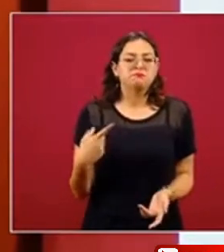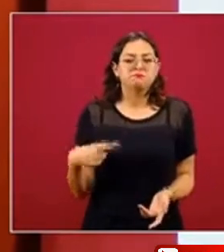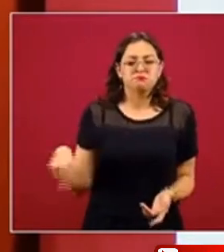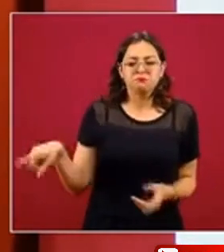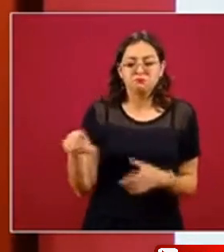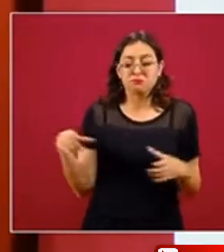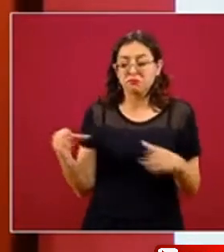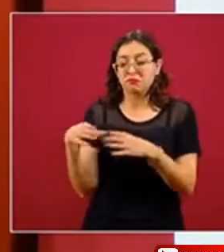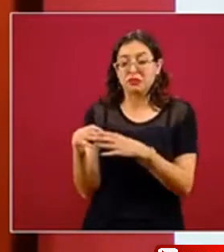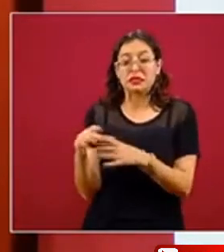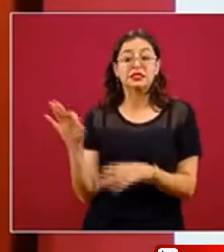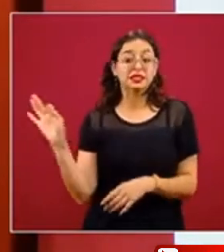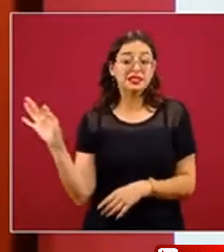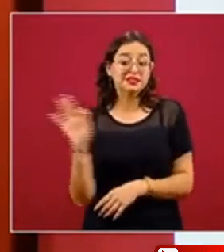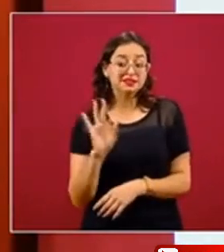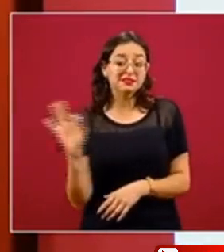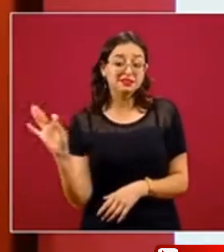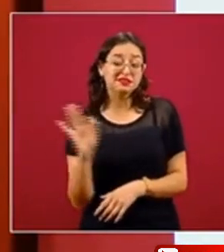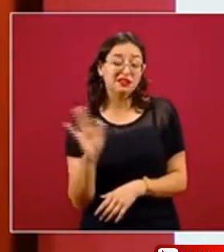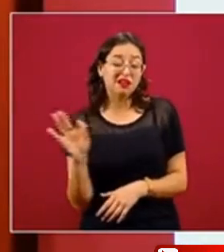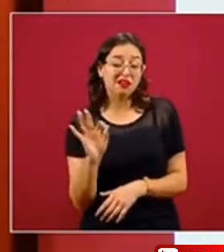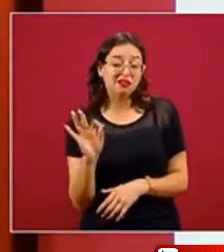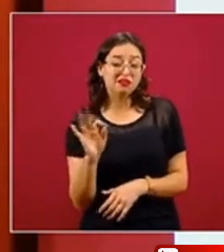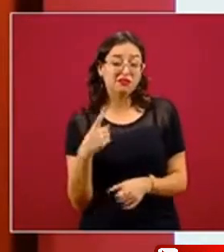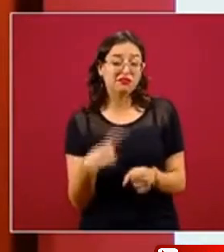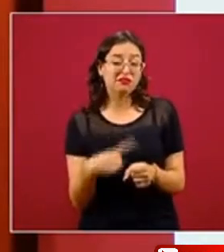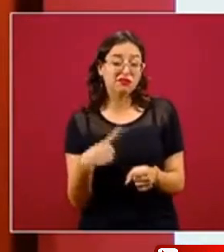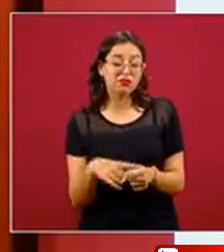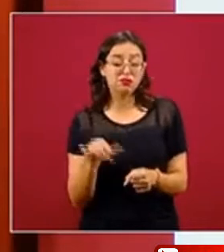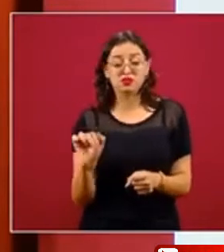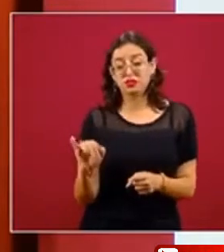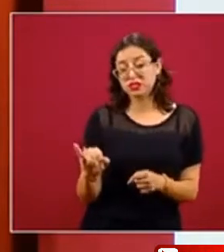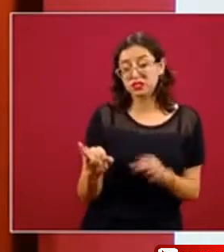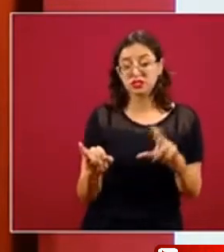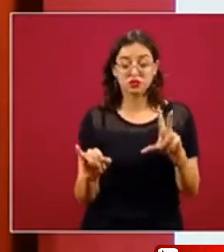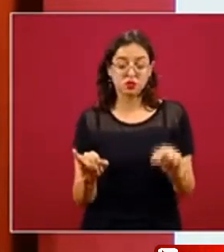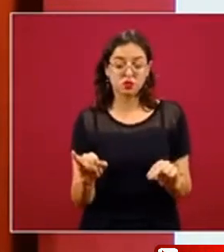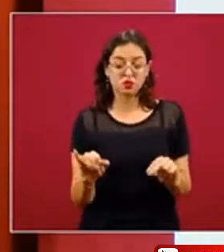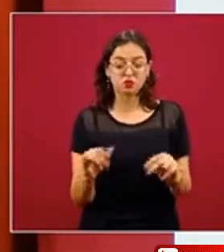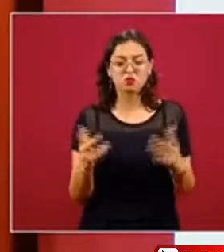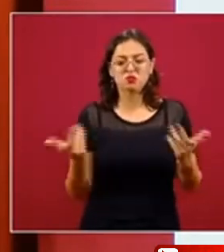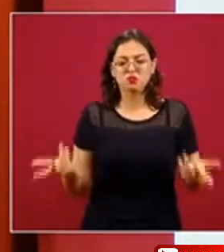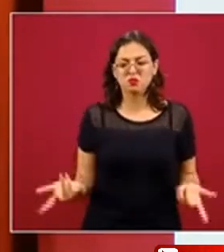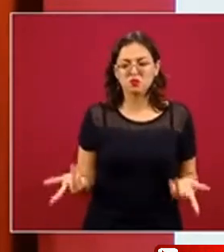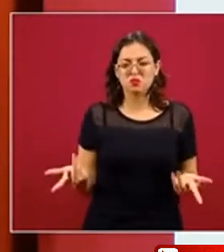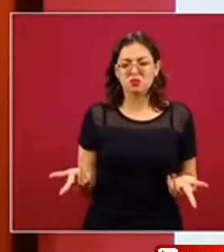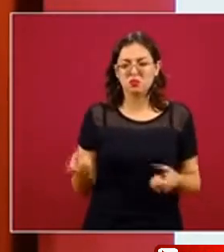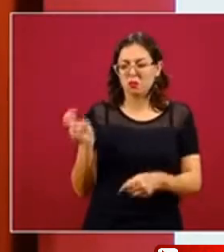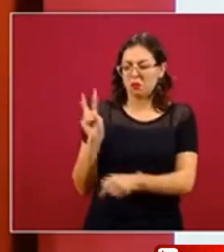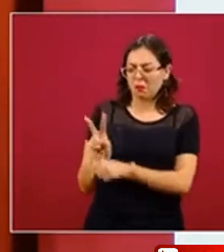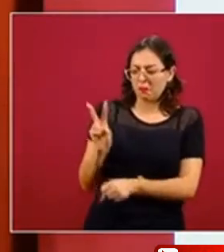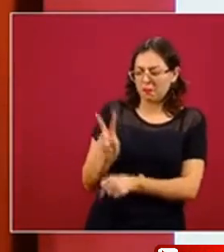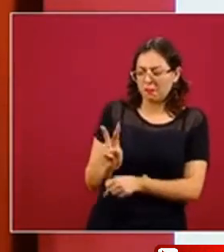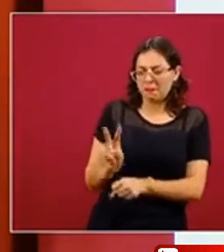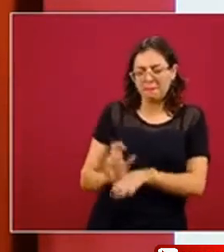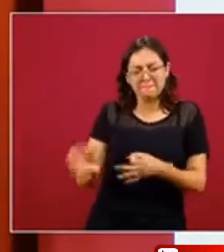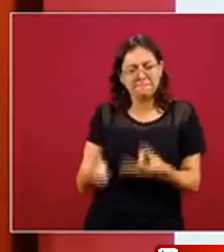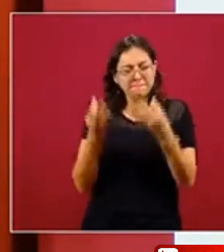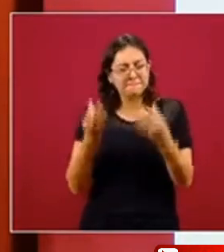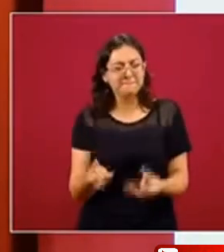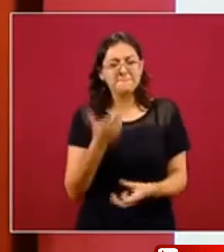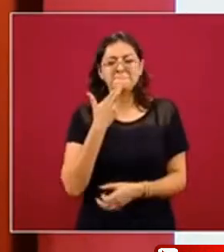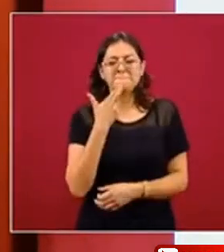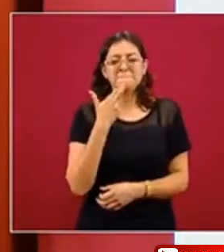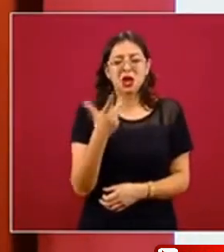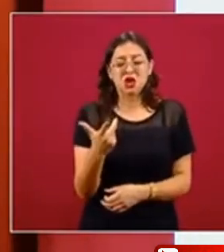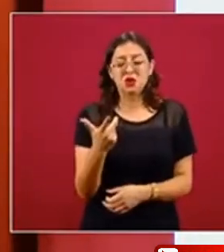en casos sospechosos y que para la eficiencia más apropiada de la vigilancia epidemiológica no